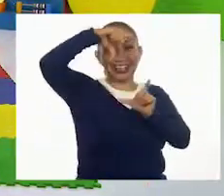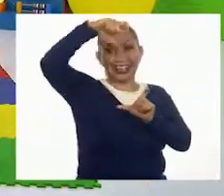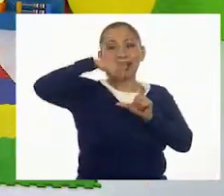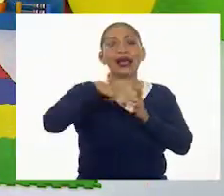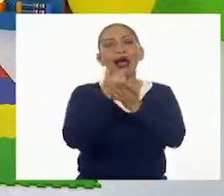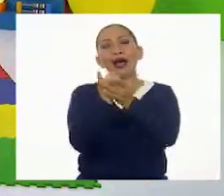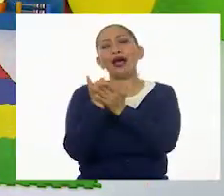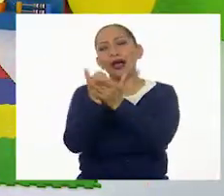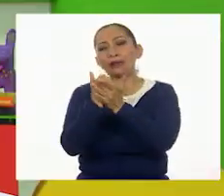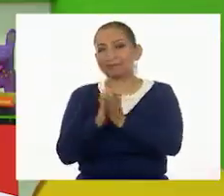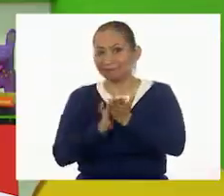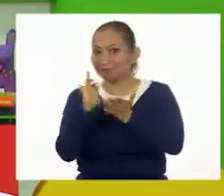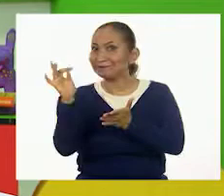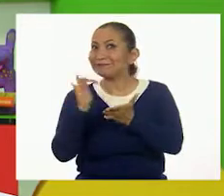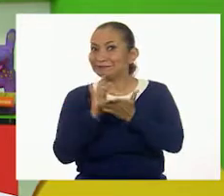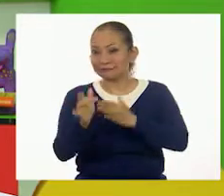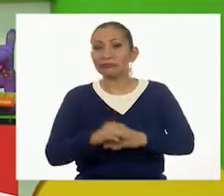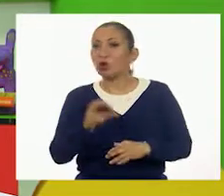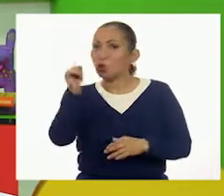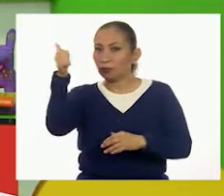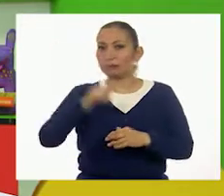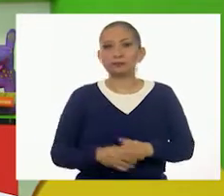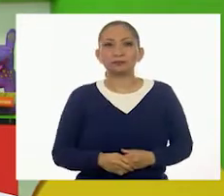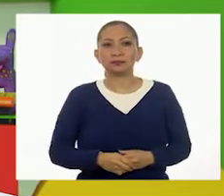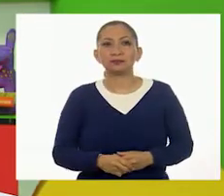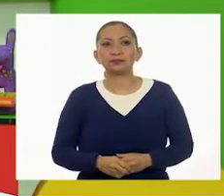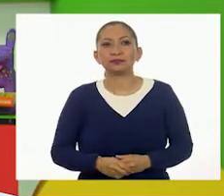su ayuda! ¡Otra más! Bueno,